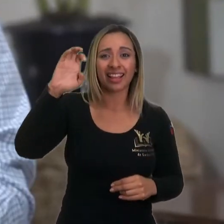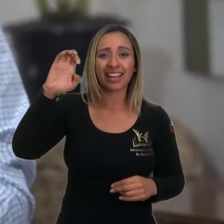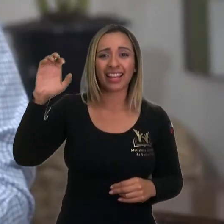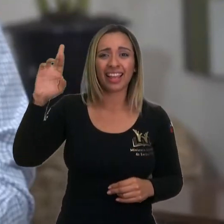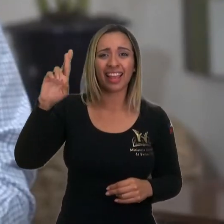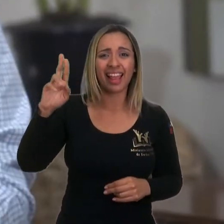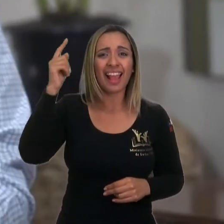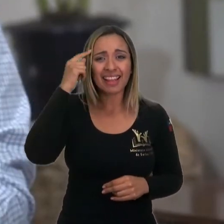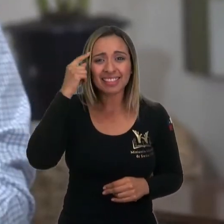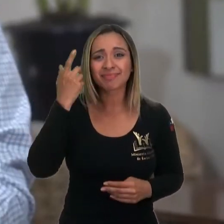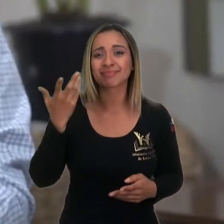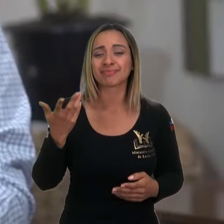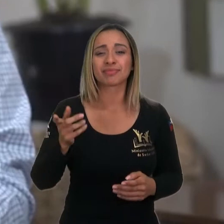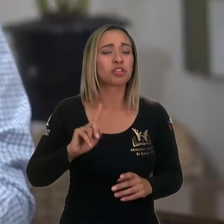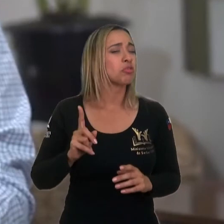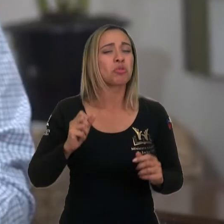Oh, querido,